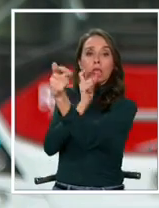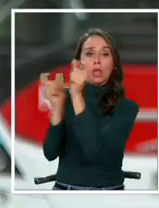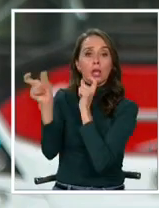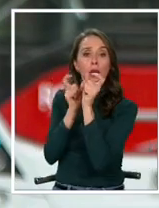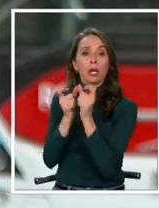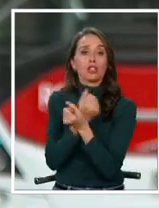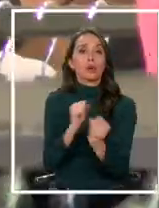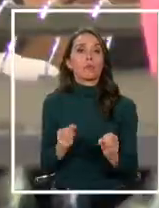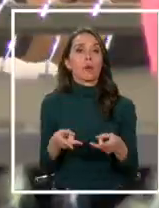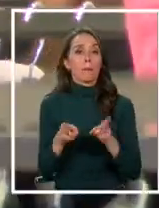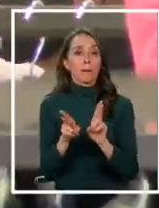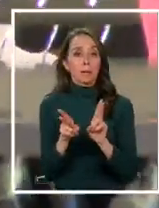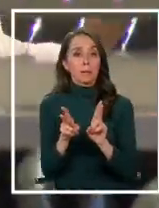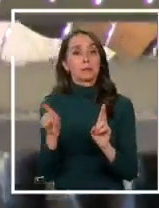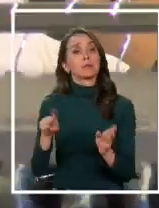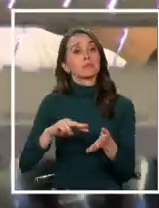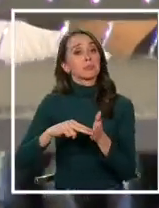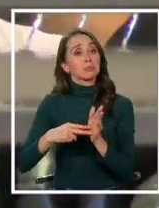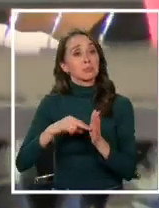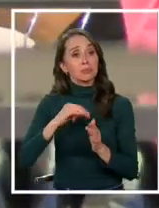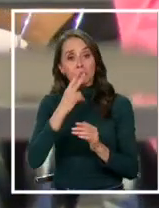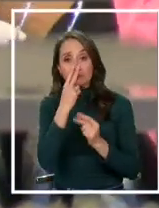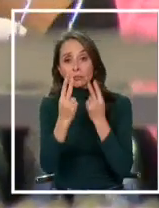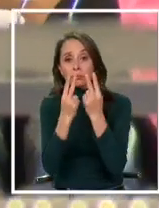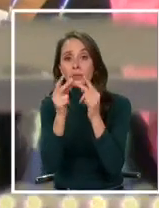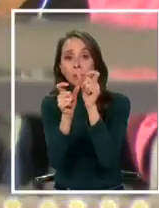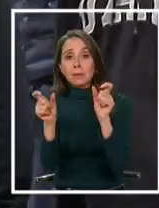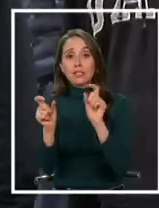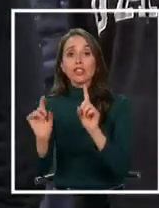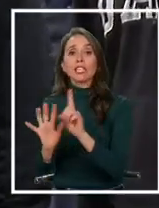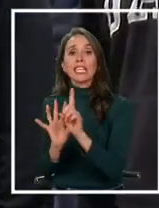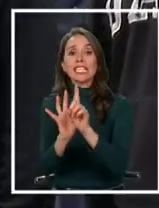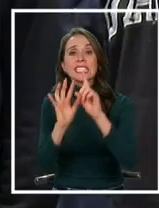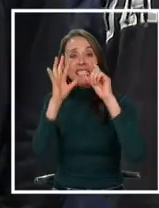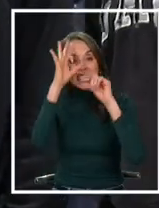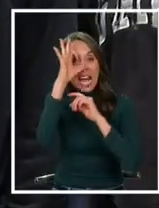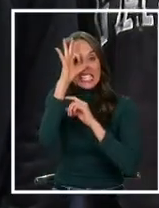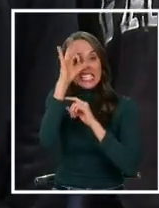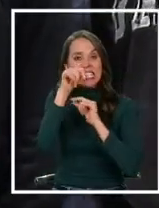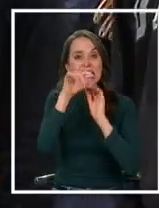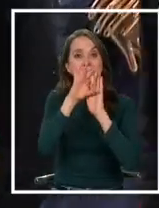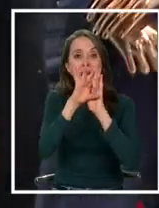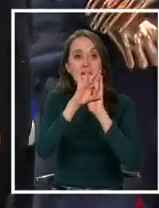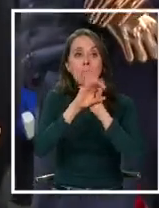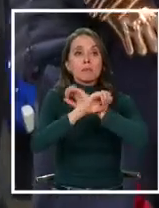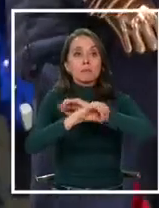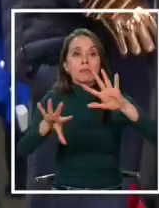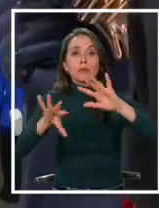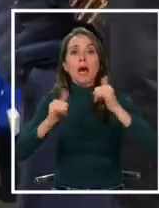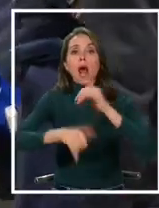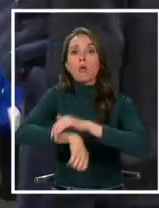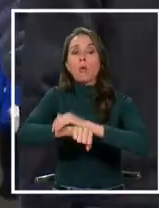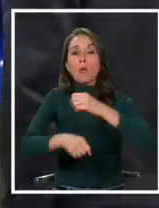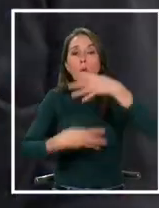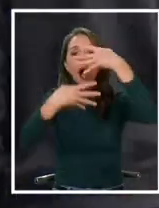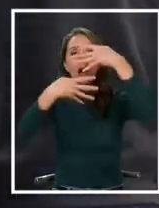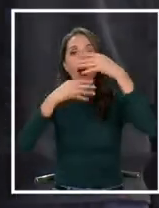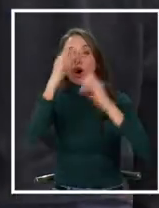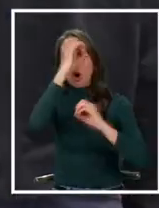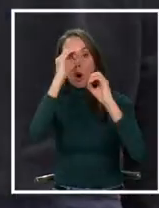por lo cual no podemos permitir un incidente que siguieron de cerca Los Seguidores de Instagram del jugador y que luego se viralizó generando